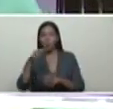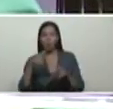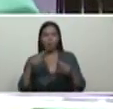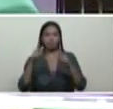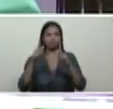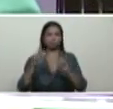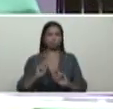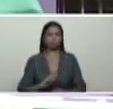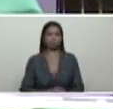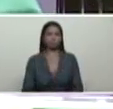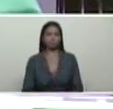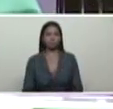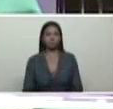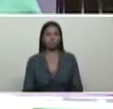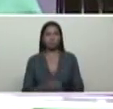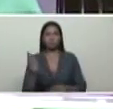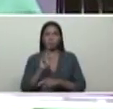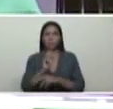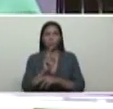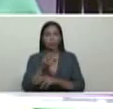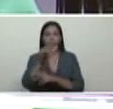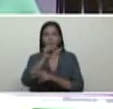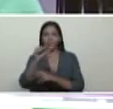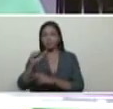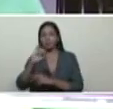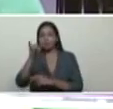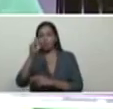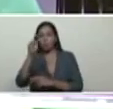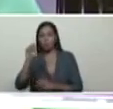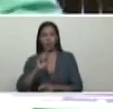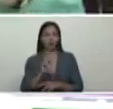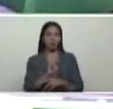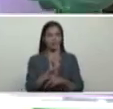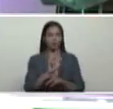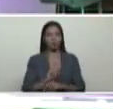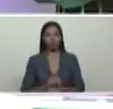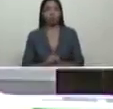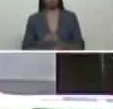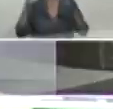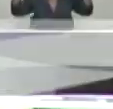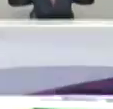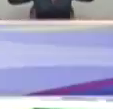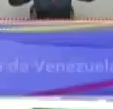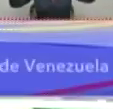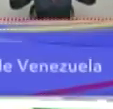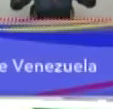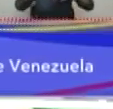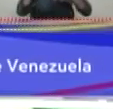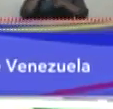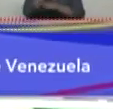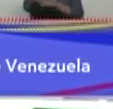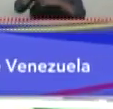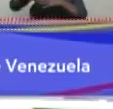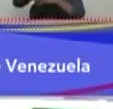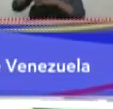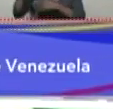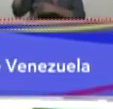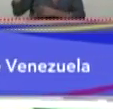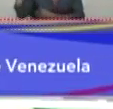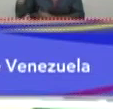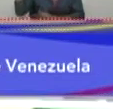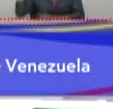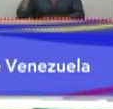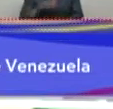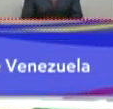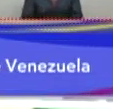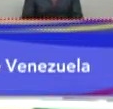de junio. Va corriendo la primera semana de junio. Con las lluvias que han llegado a todo el país,